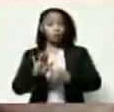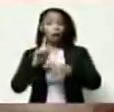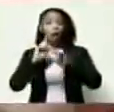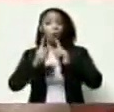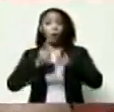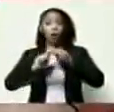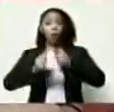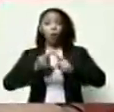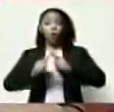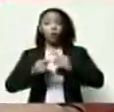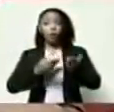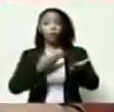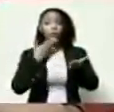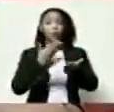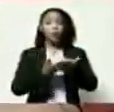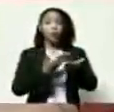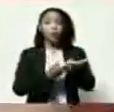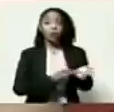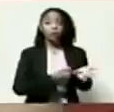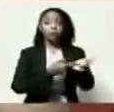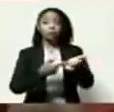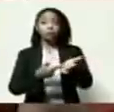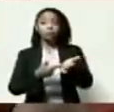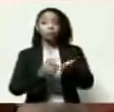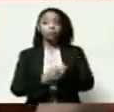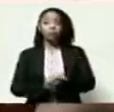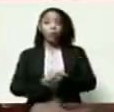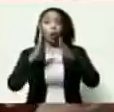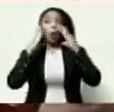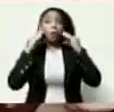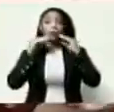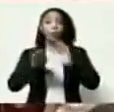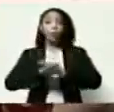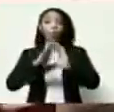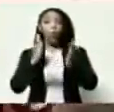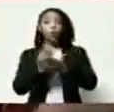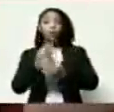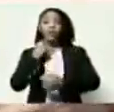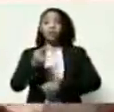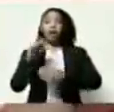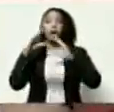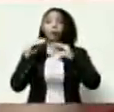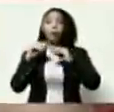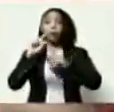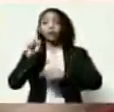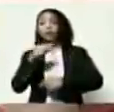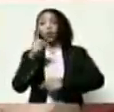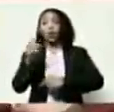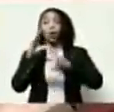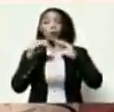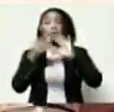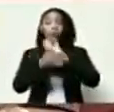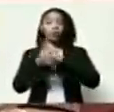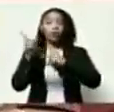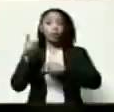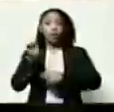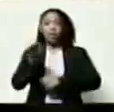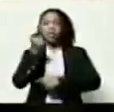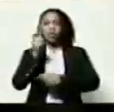Inmediatamente salieron los expertos del mundo a decir lo que se había hablado y lo que no se había hablado allí, y ninguno estuvo